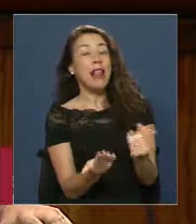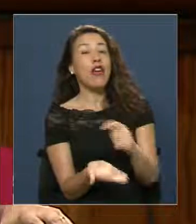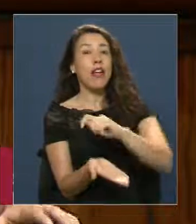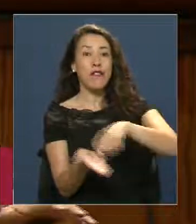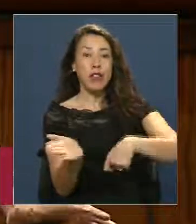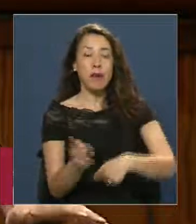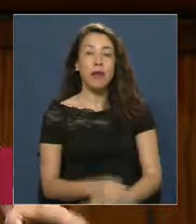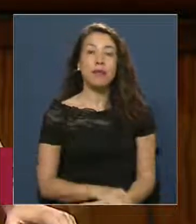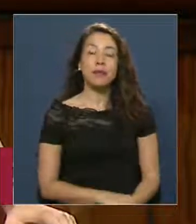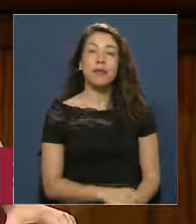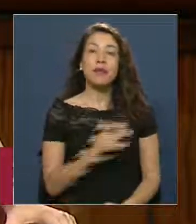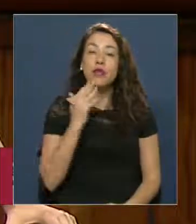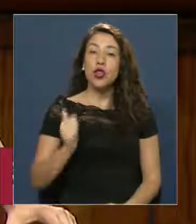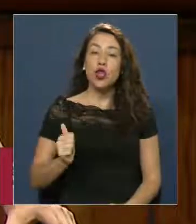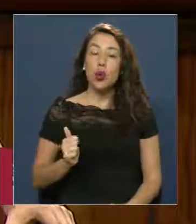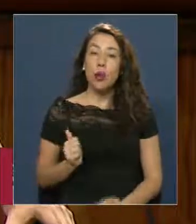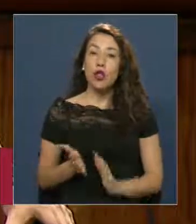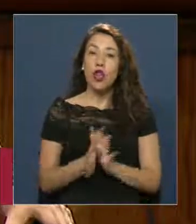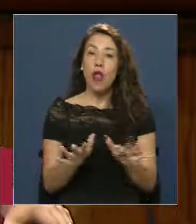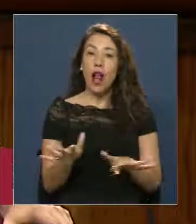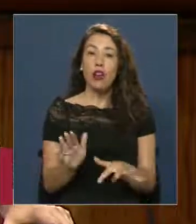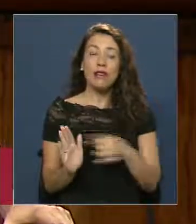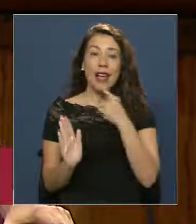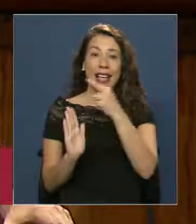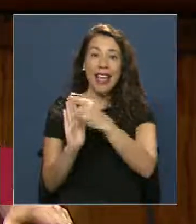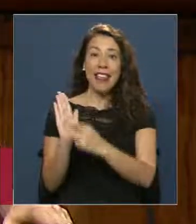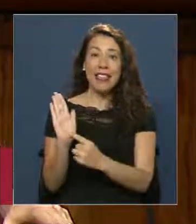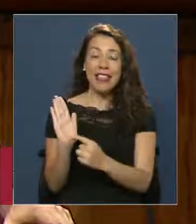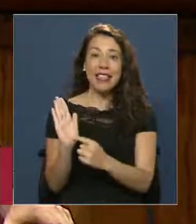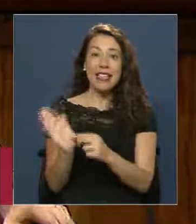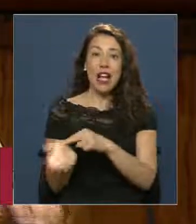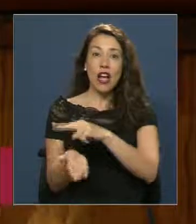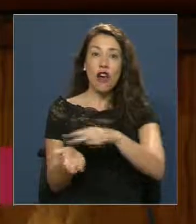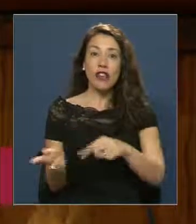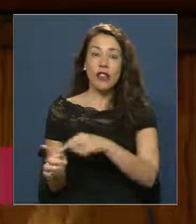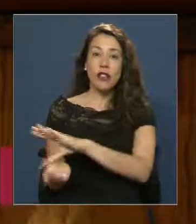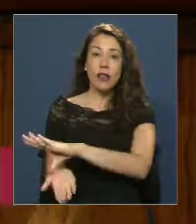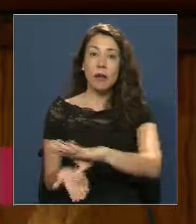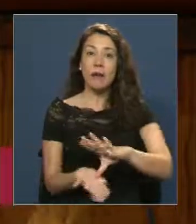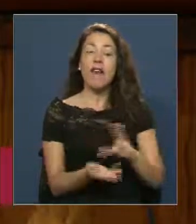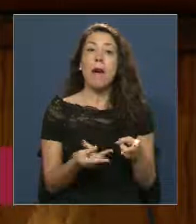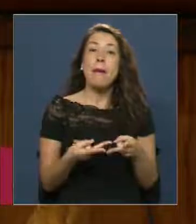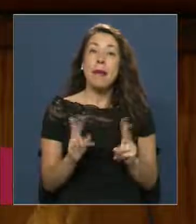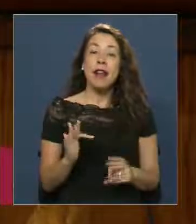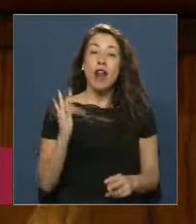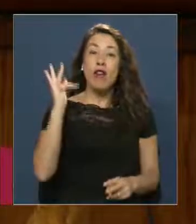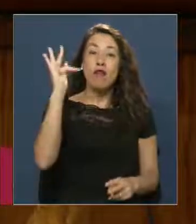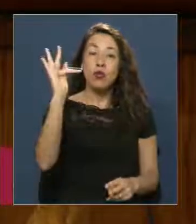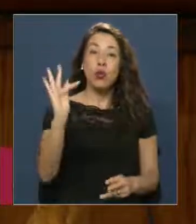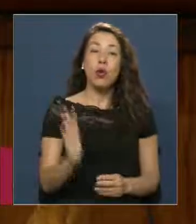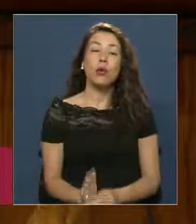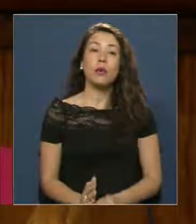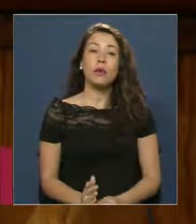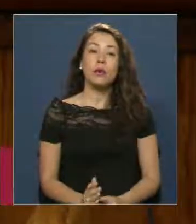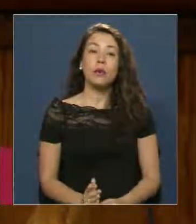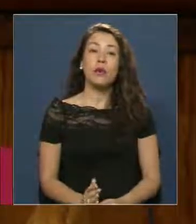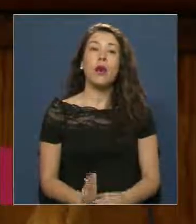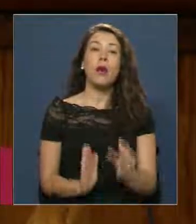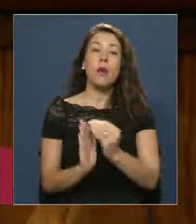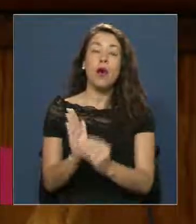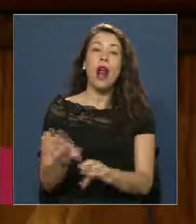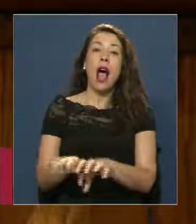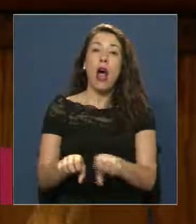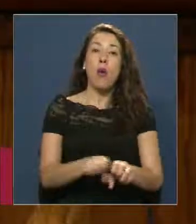Agrega que cumpliéndose las condiciones que se contienen en el mismo, la Convención Multilateral permitirá incorporar a ciertos